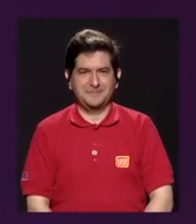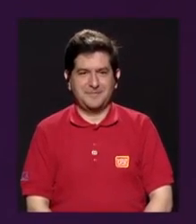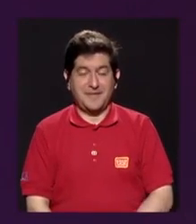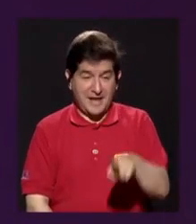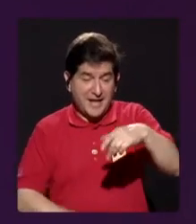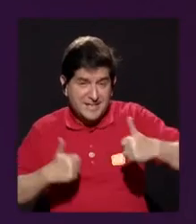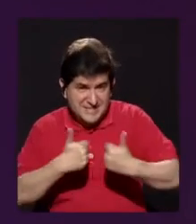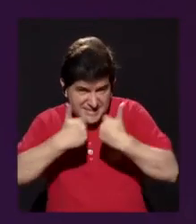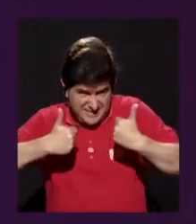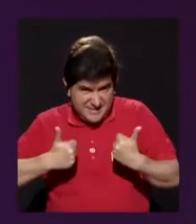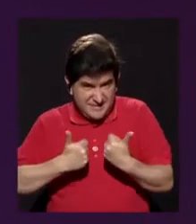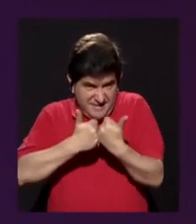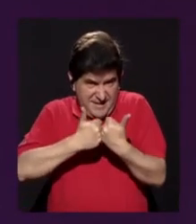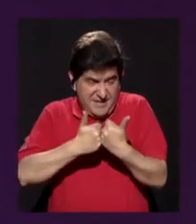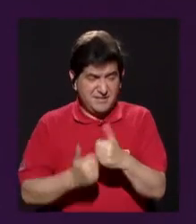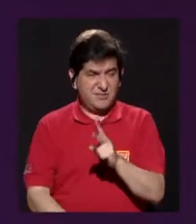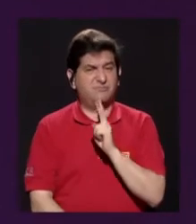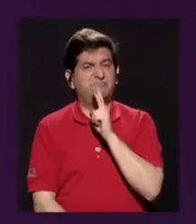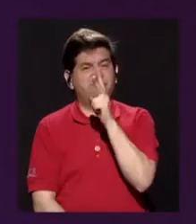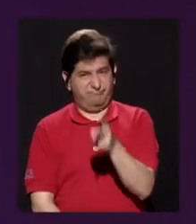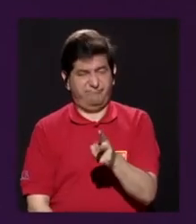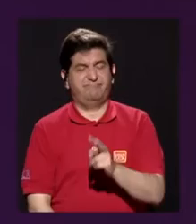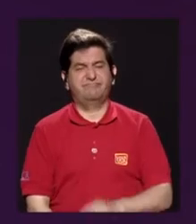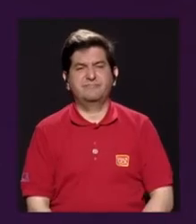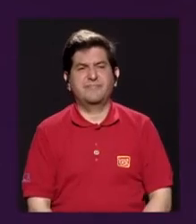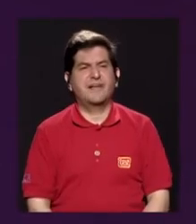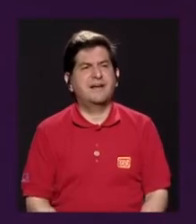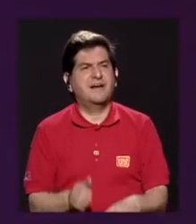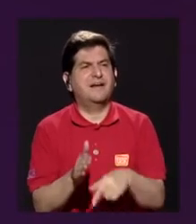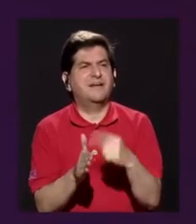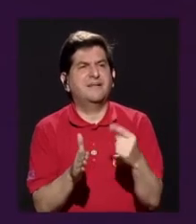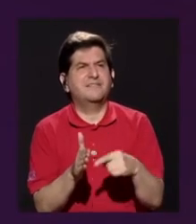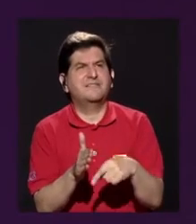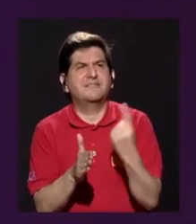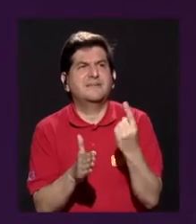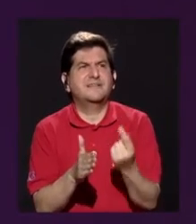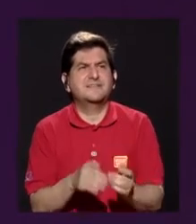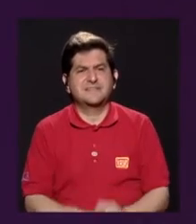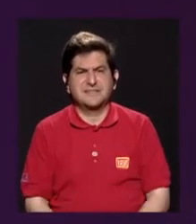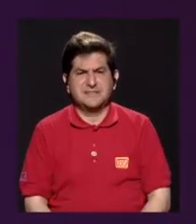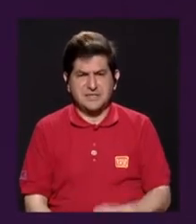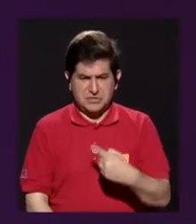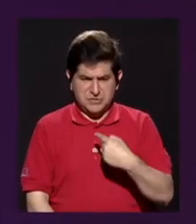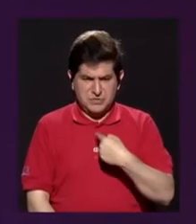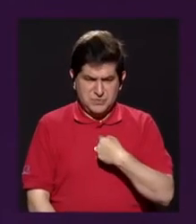Son desafíos porque en realidad a veces pues más